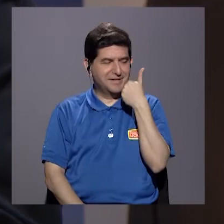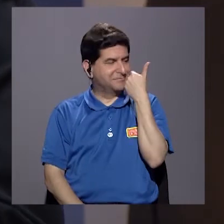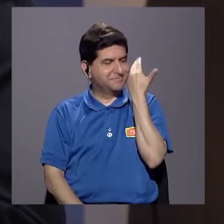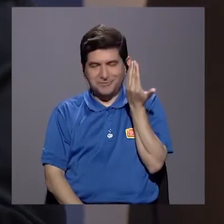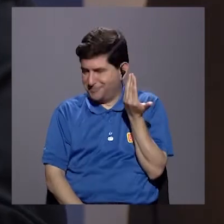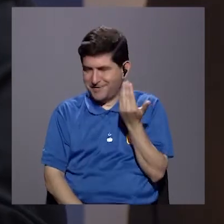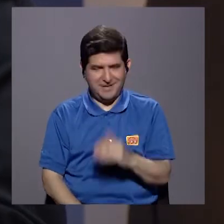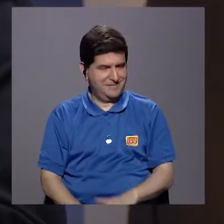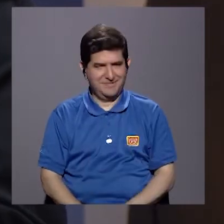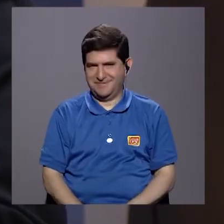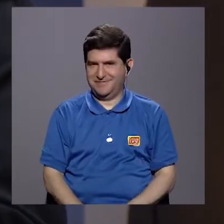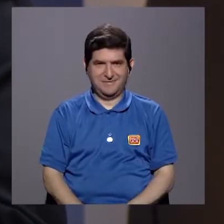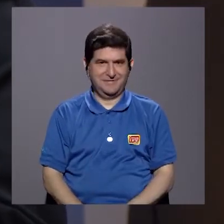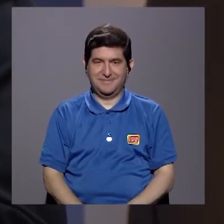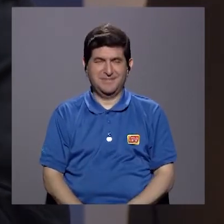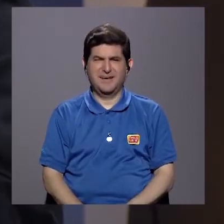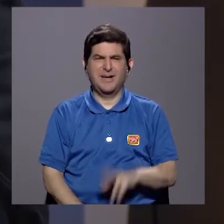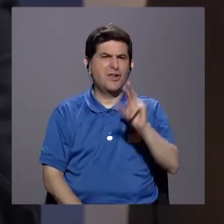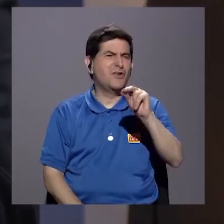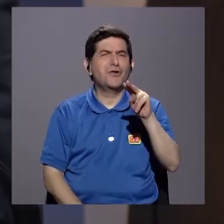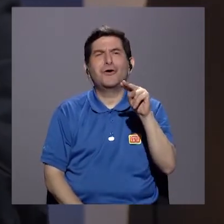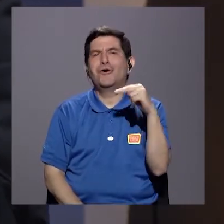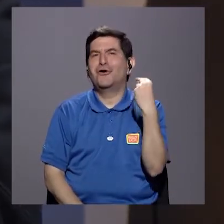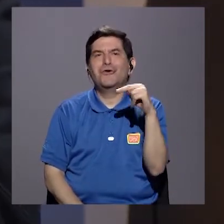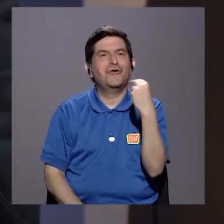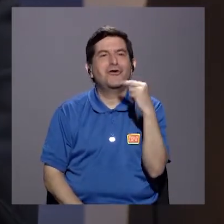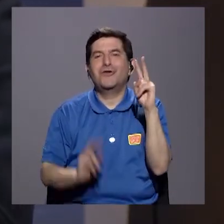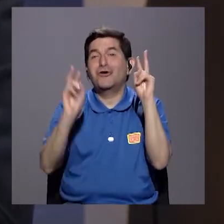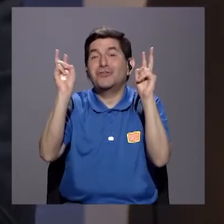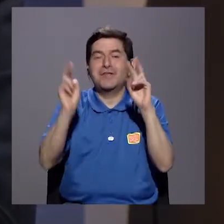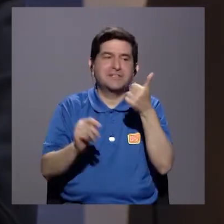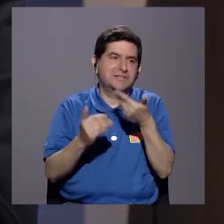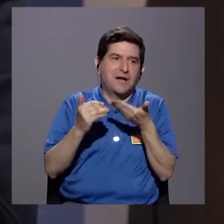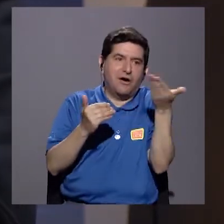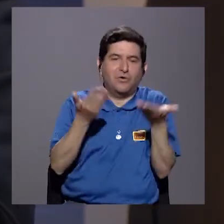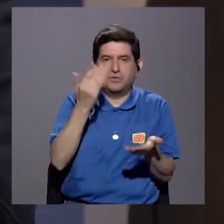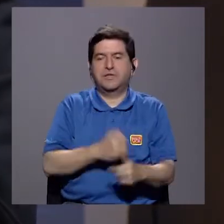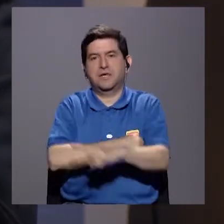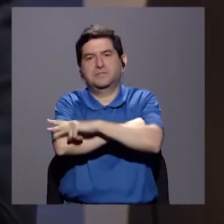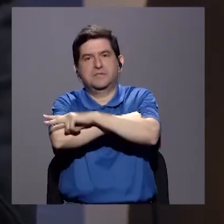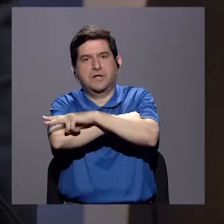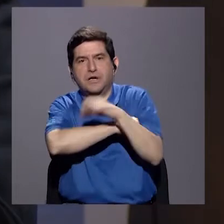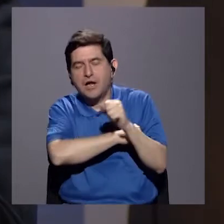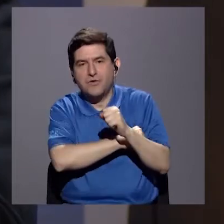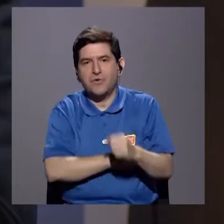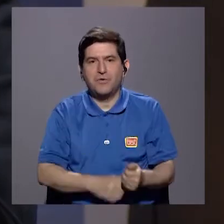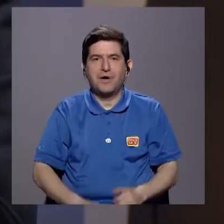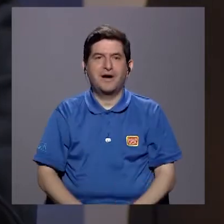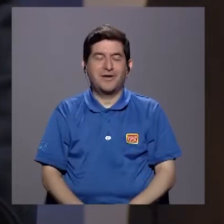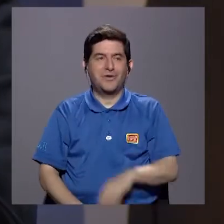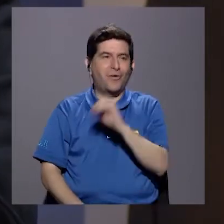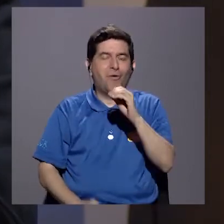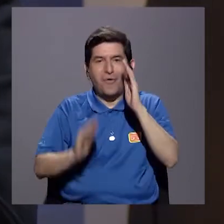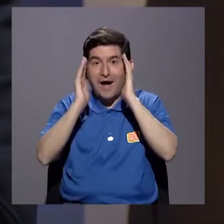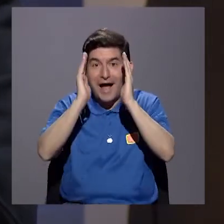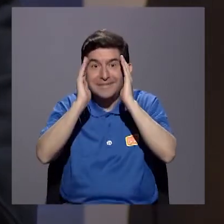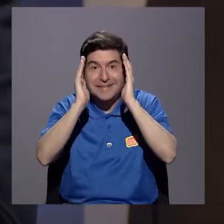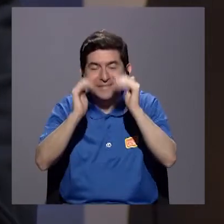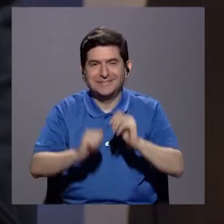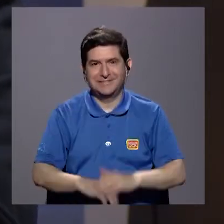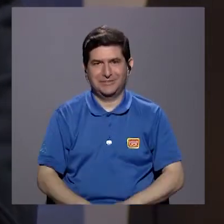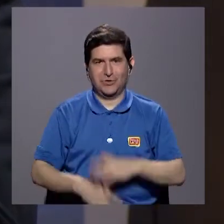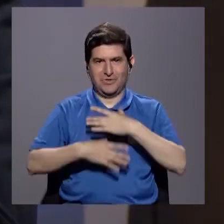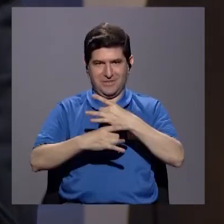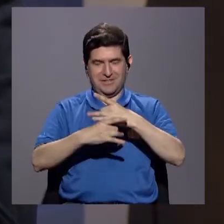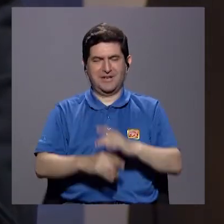entendiendo que no es fácil porque no son noticia. Hay otras cosas que roban el atractivo de las